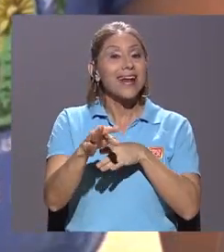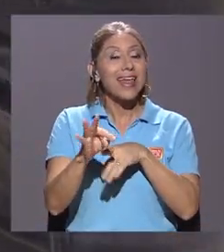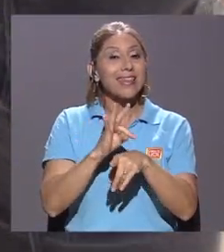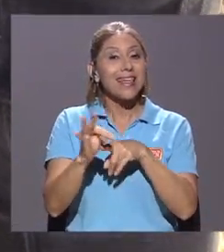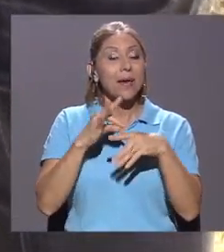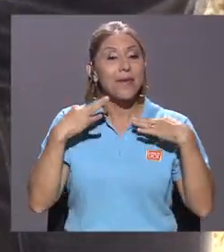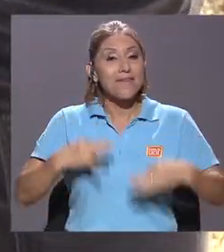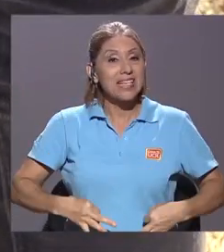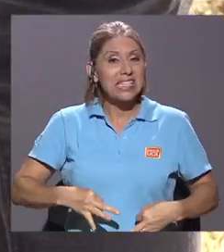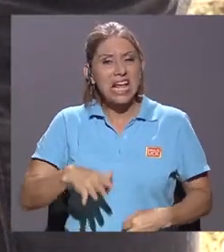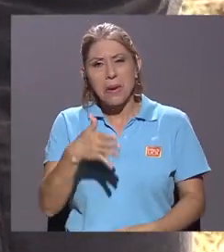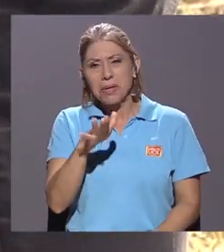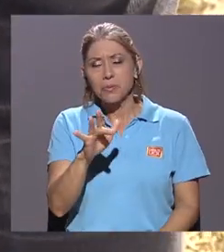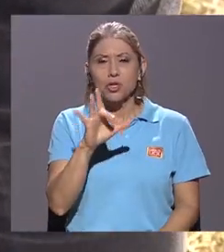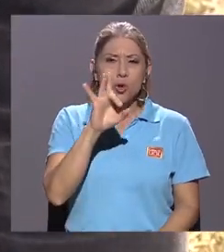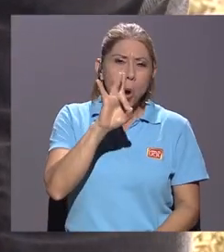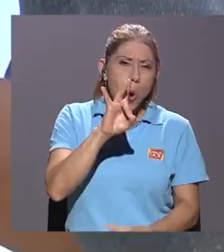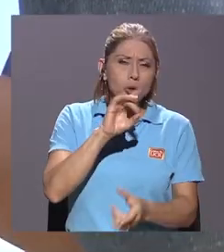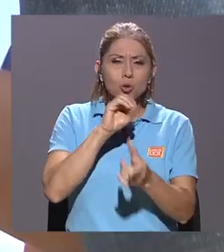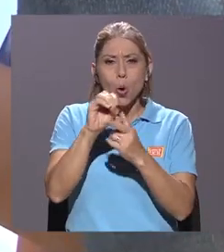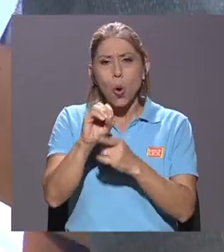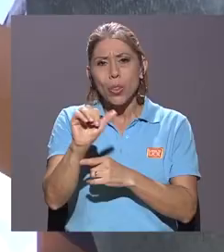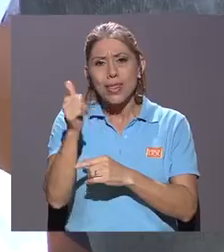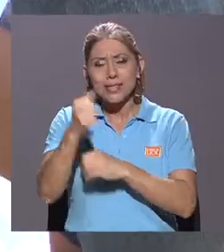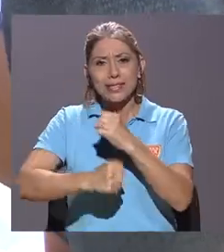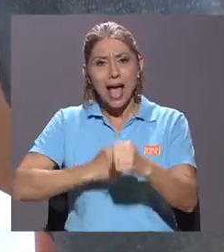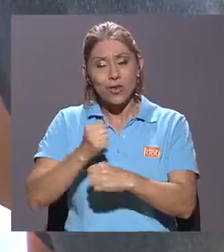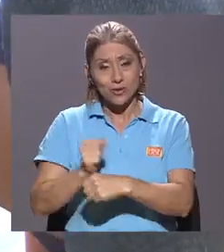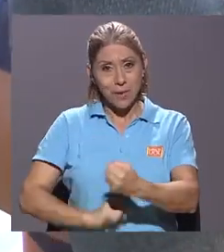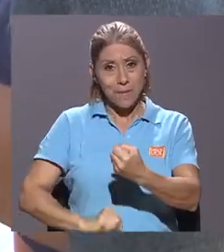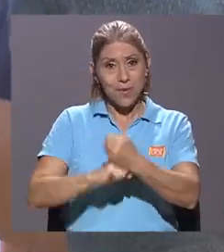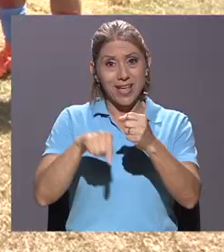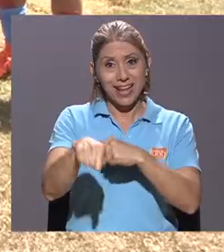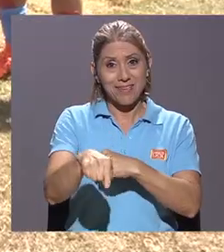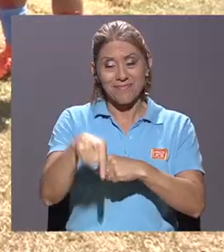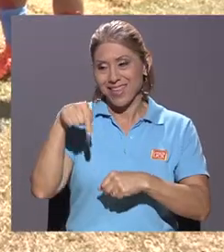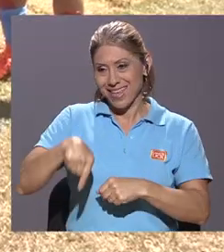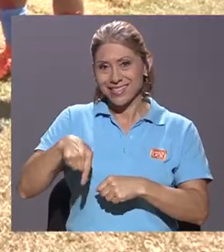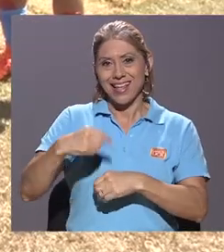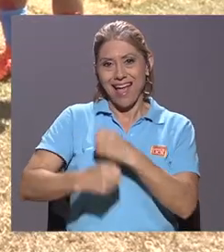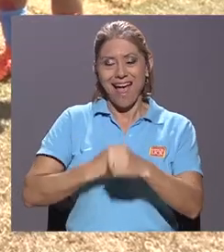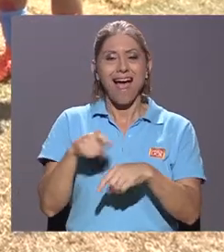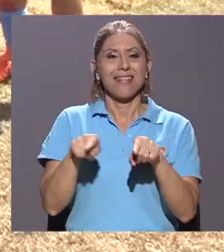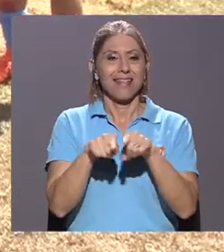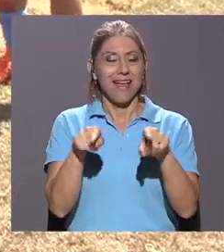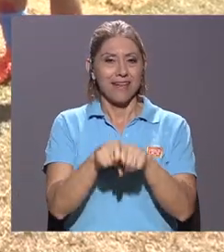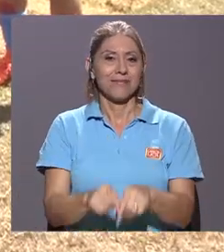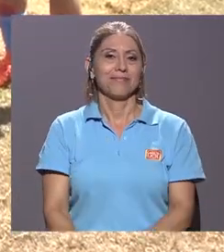8 y 10 años de apoyar en los Juncos y este 2019 no fue la excepción.